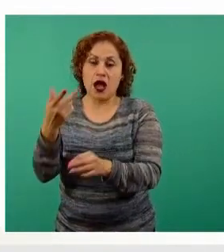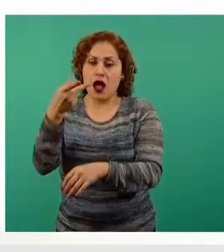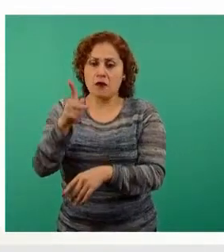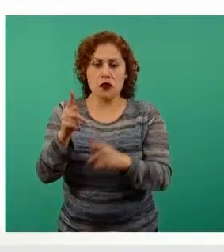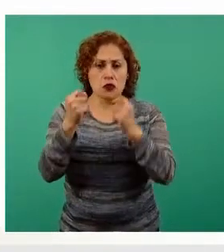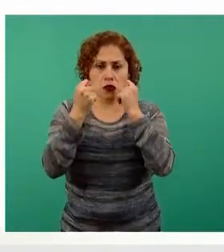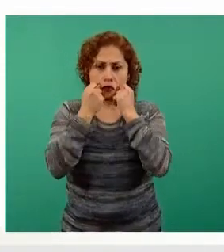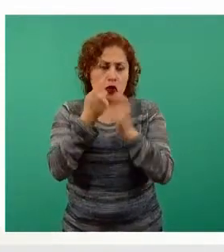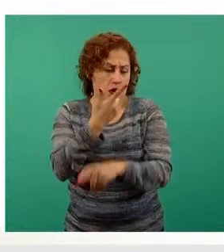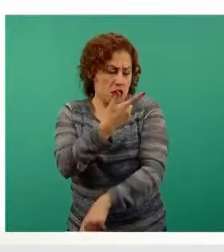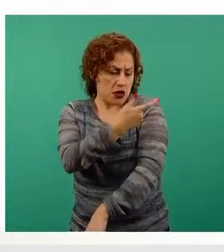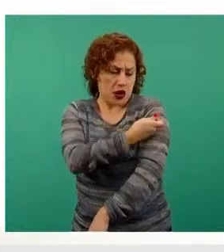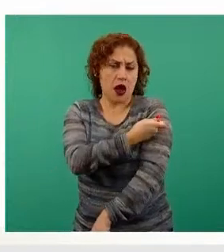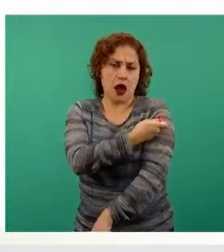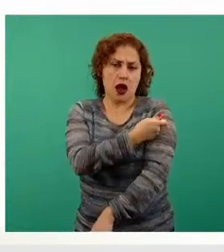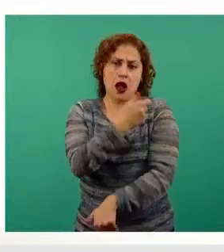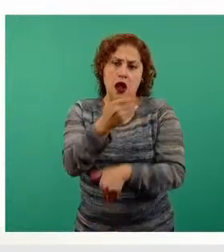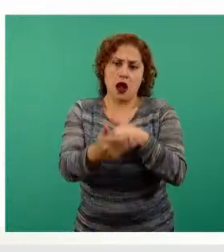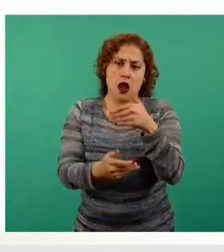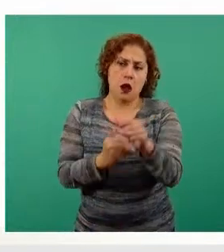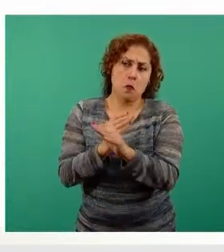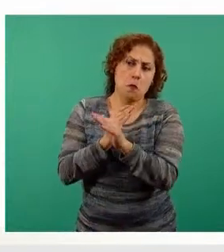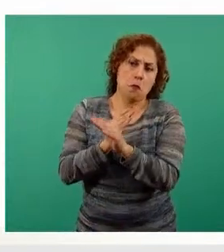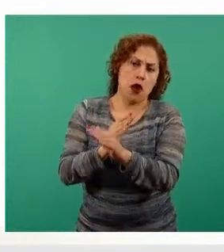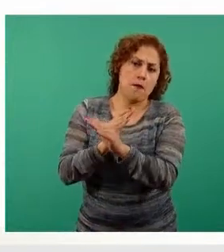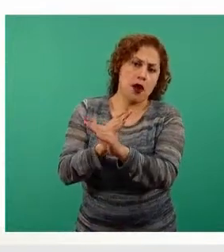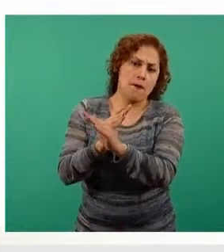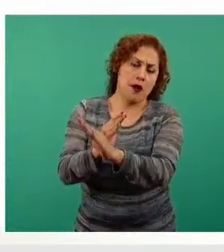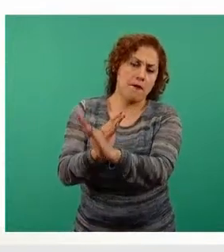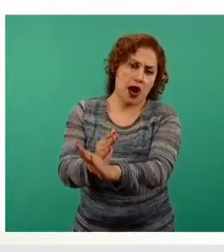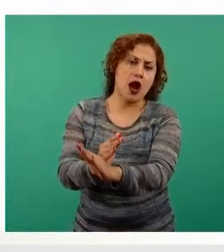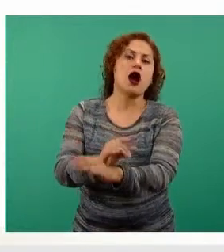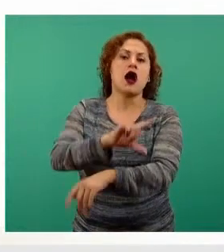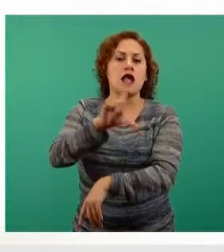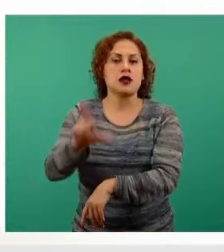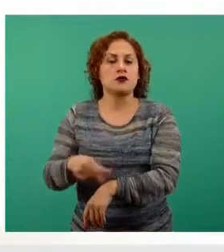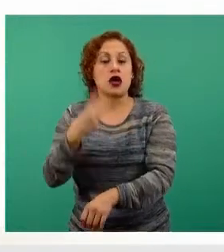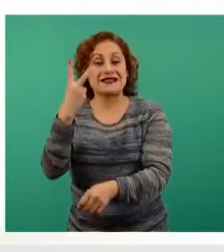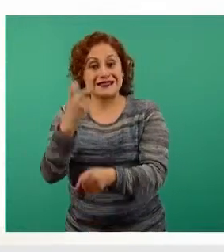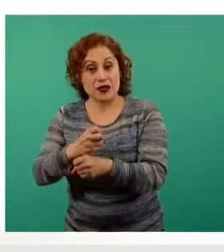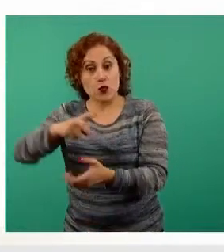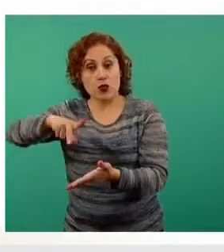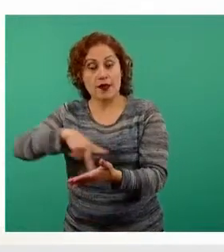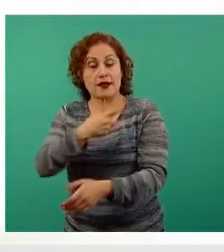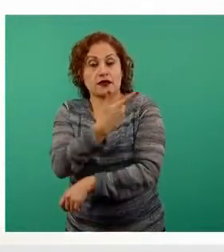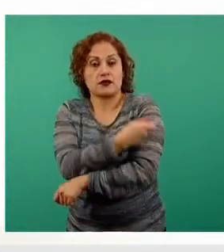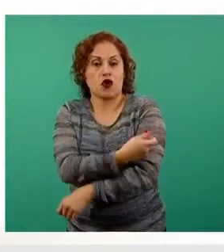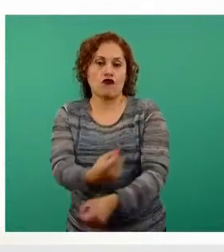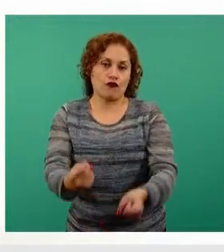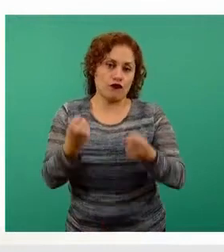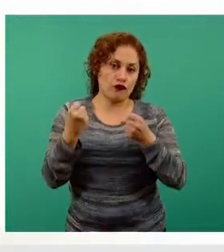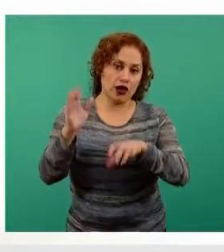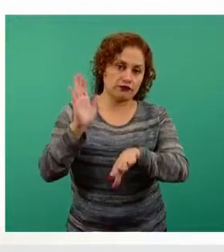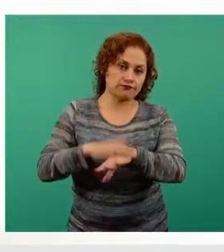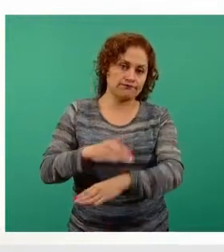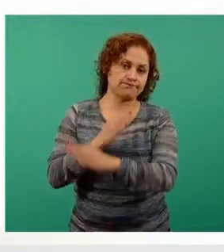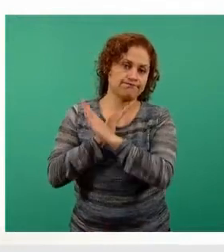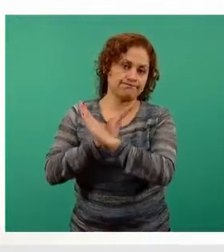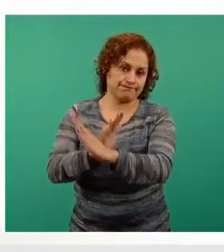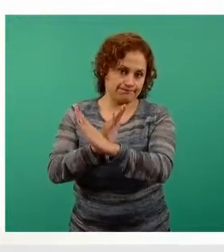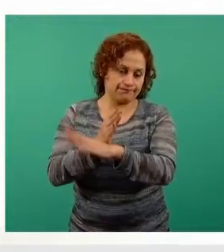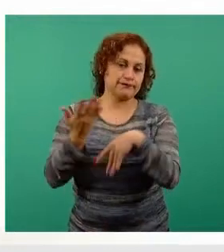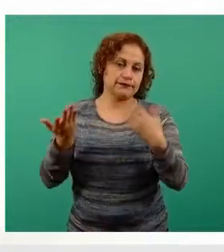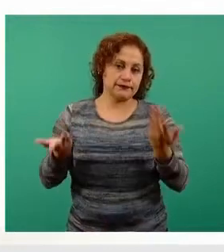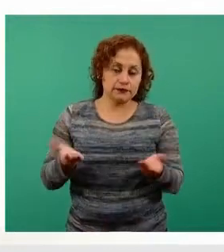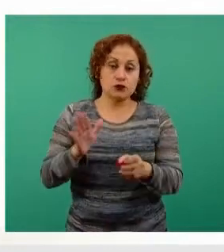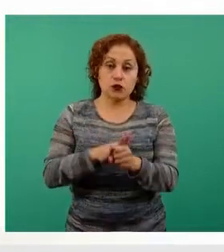de protección en función de la eficacia reportada para esa primera dosis, pero claro que lo ideal será que con la segunda dosis